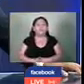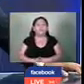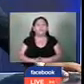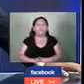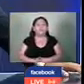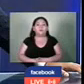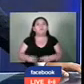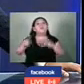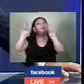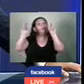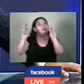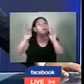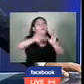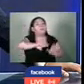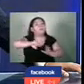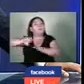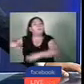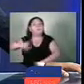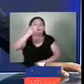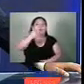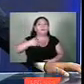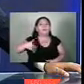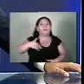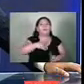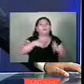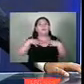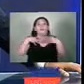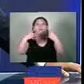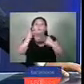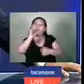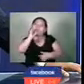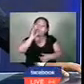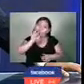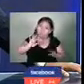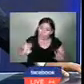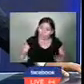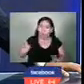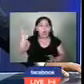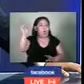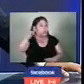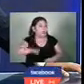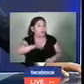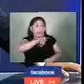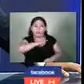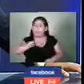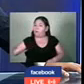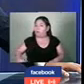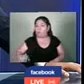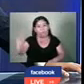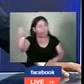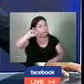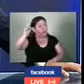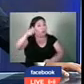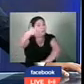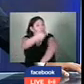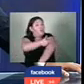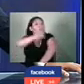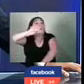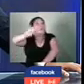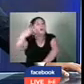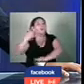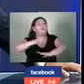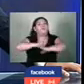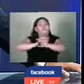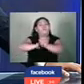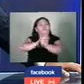En otros temas, el ministro de Salud, Francisco Alaví, aseguró que de momento el país no aplicará una cuarta dosis de la vacuna contra